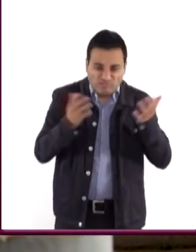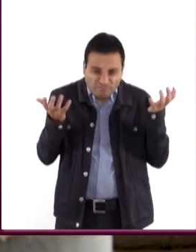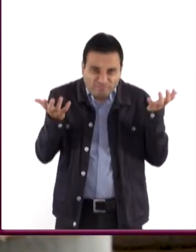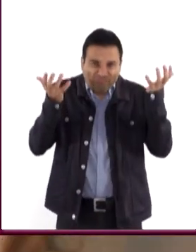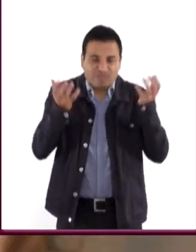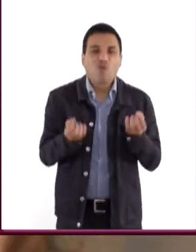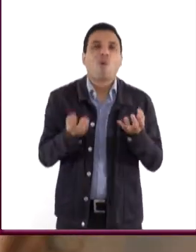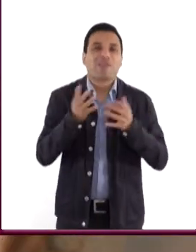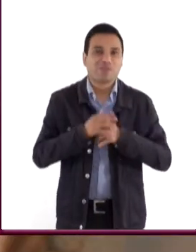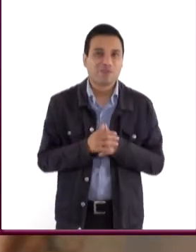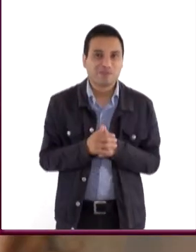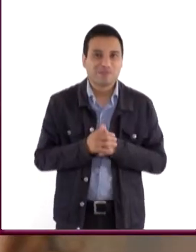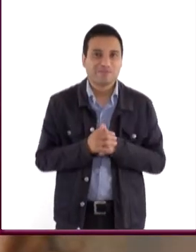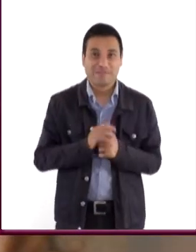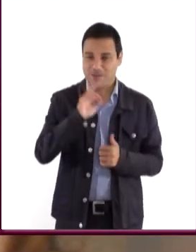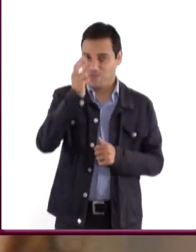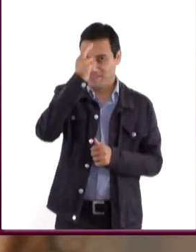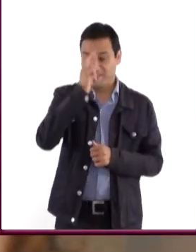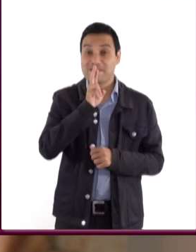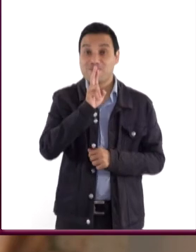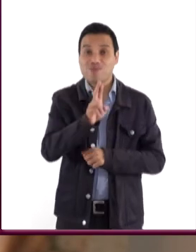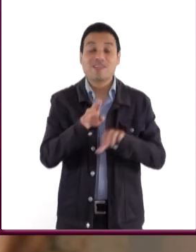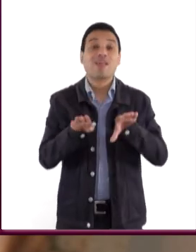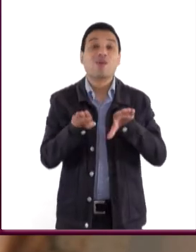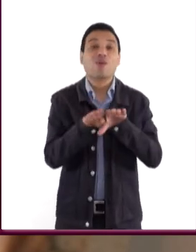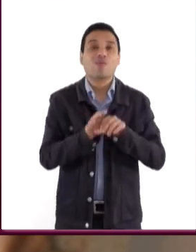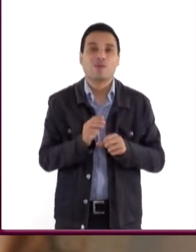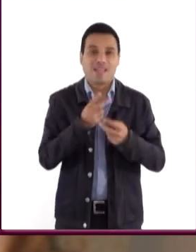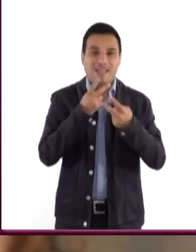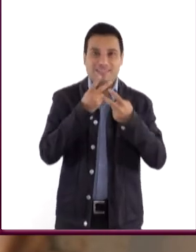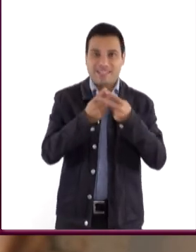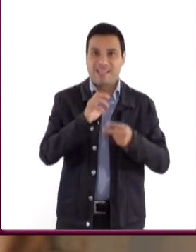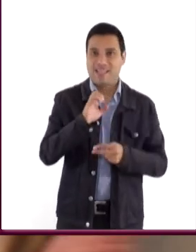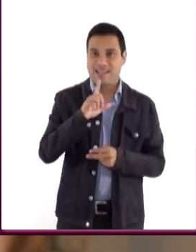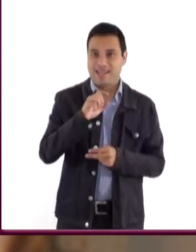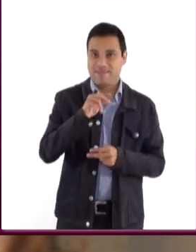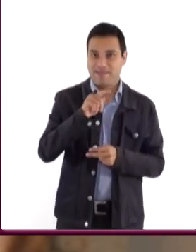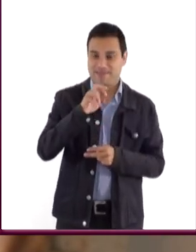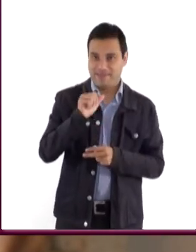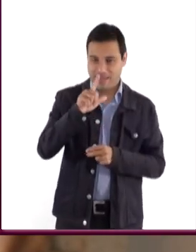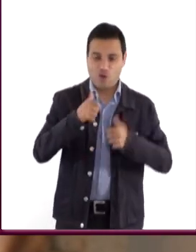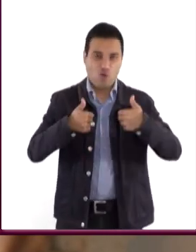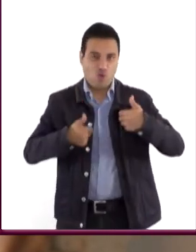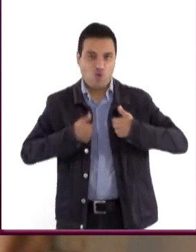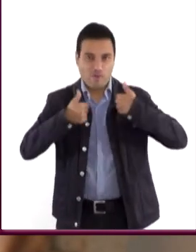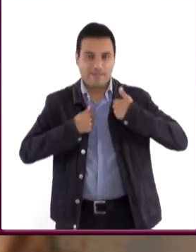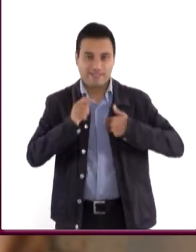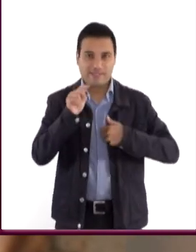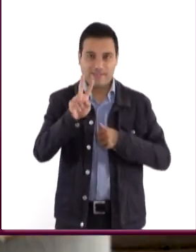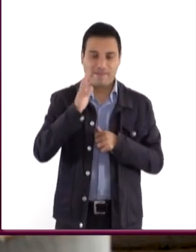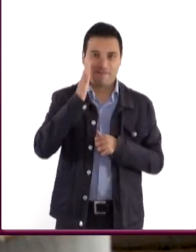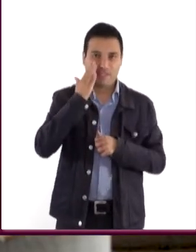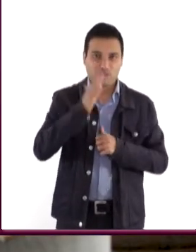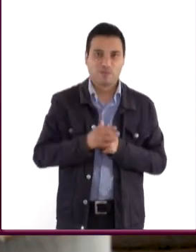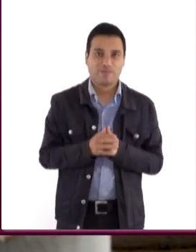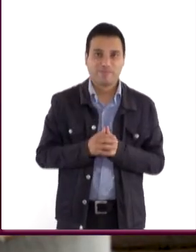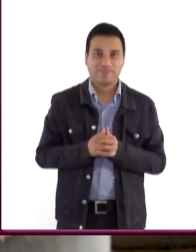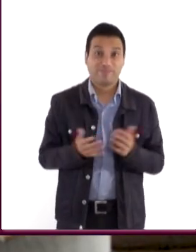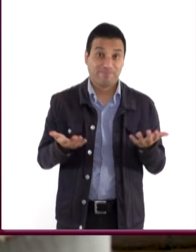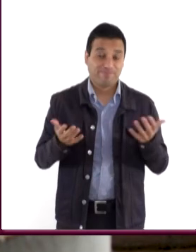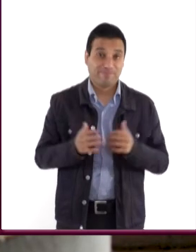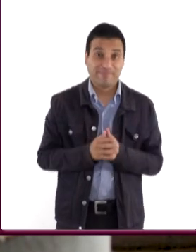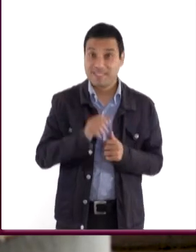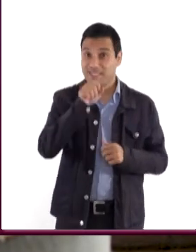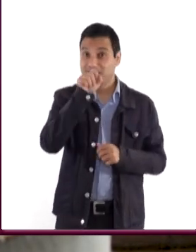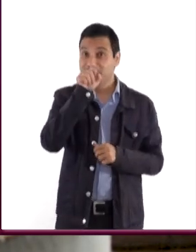peso? Recuerda enviarnos tu respuesta usando el hashtag Elemental en el grupo de Jóvenes en TV en Facebook. Y como bien